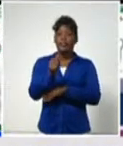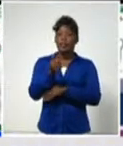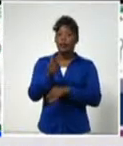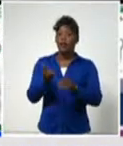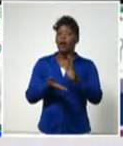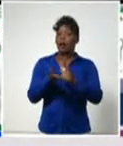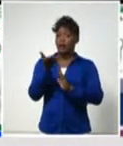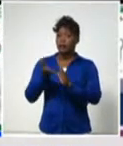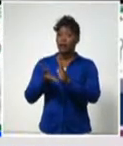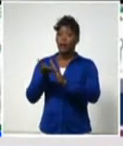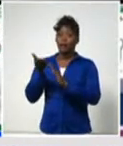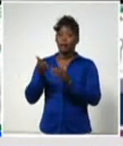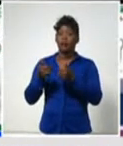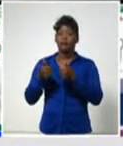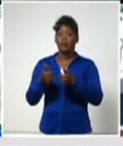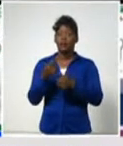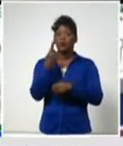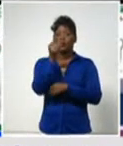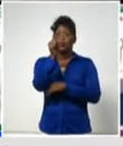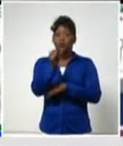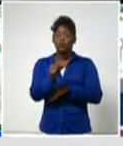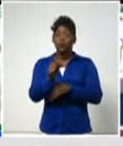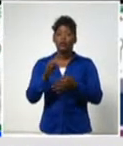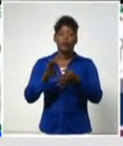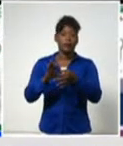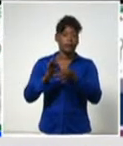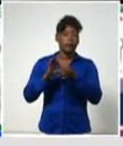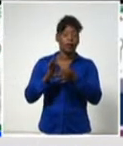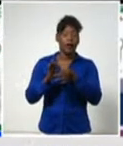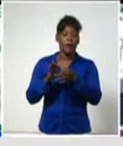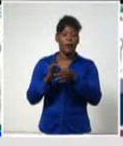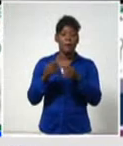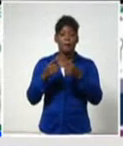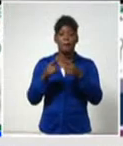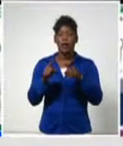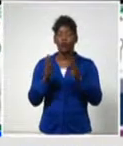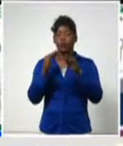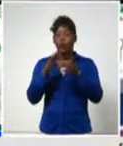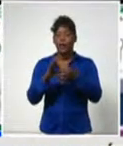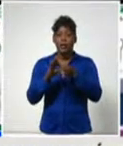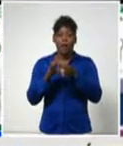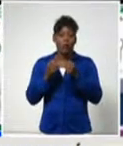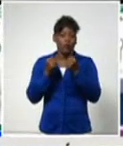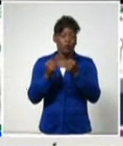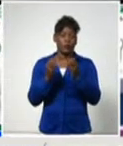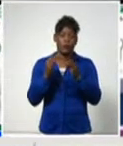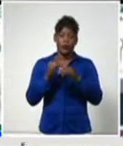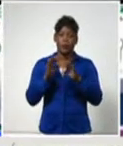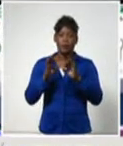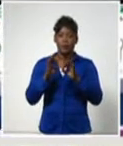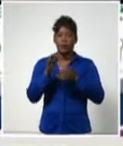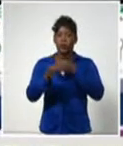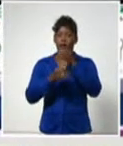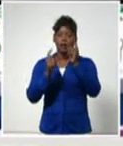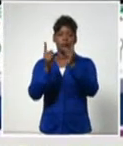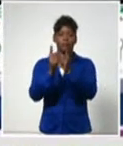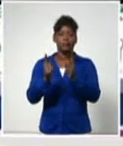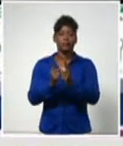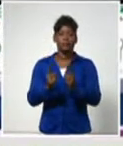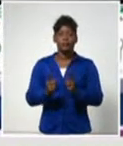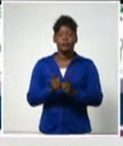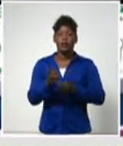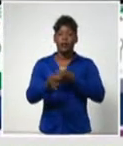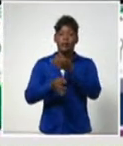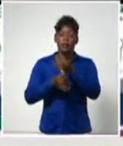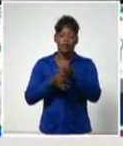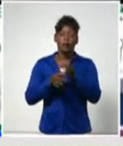día de ayer, 1 paciente en estado crítico y ningún grave. Haciendo un resumen de los 3 casos por la residencia, de la